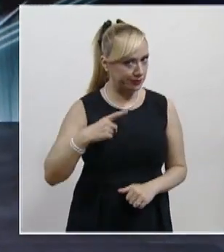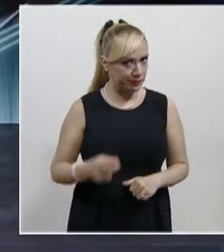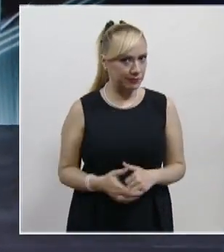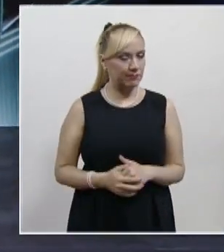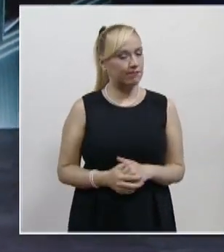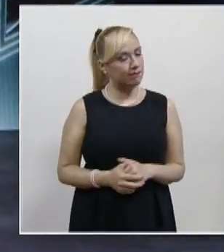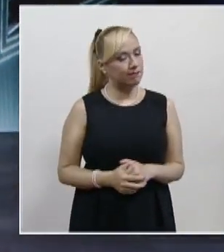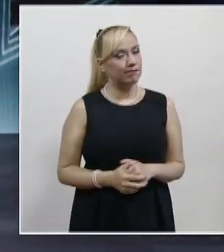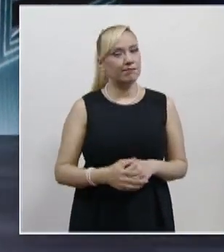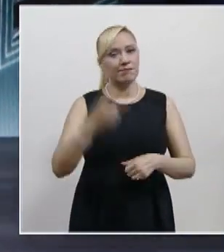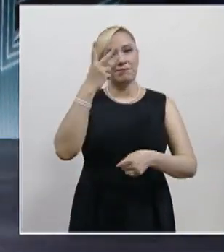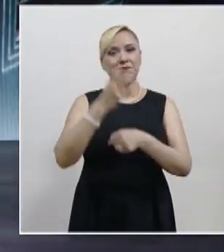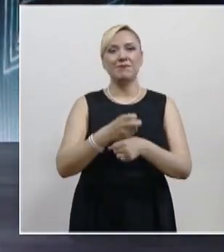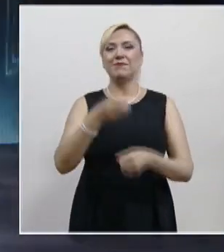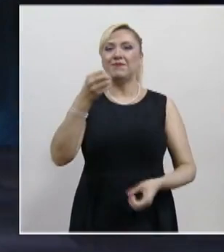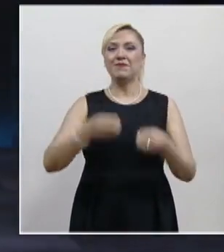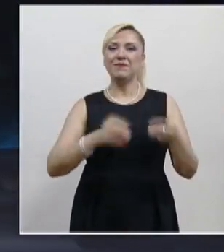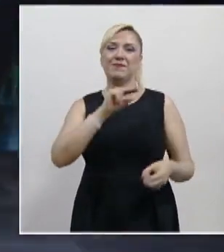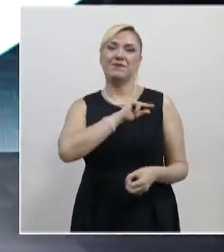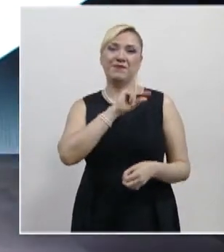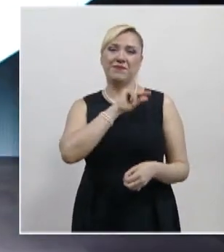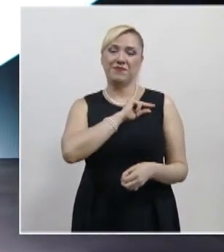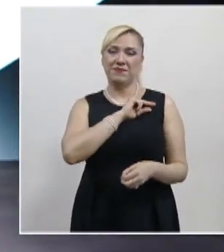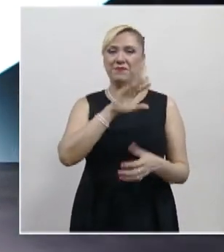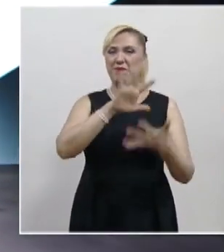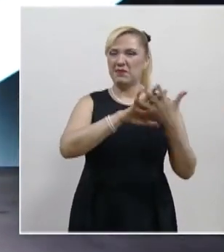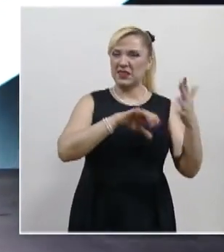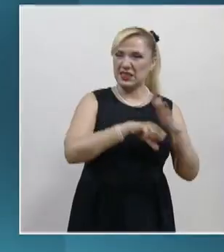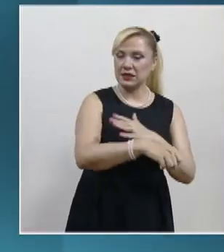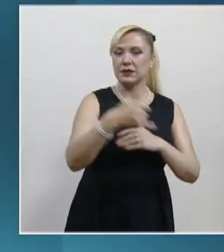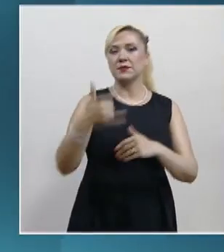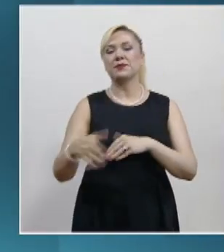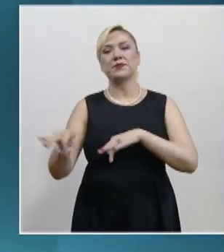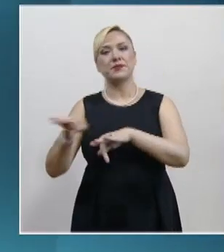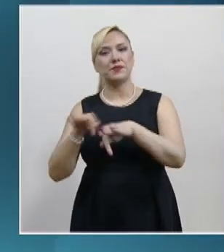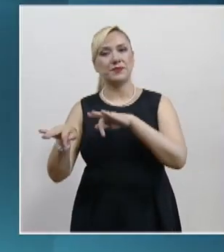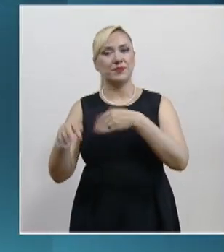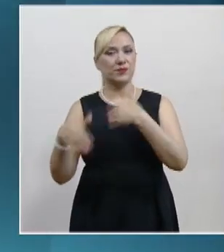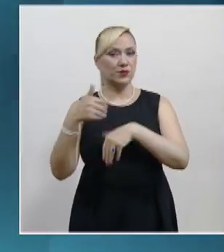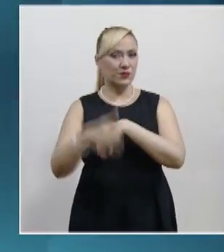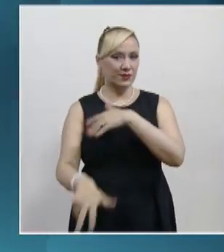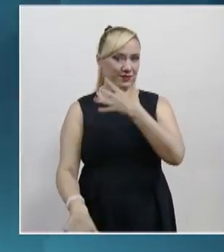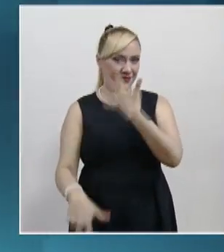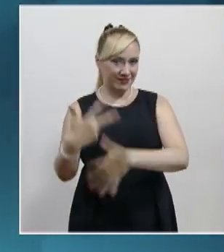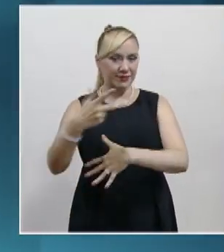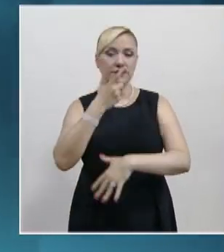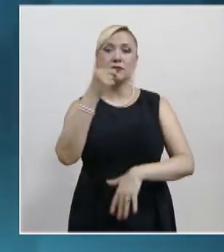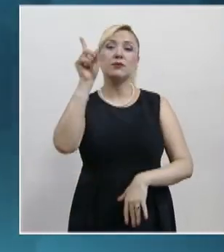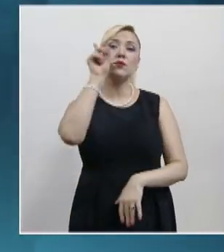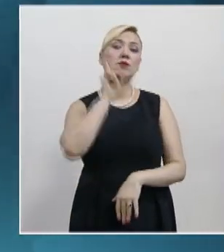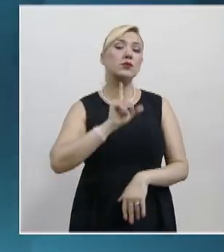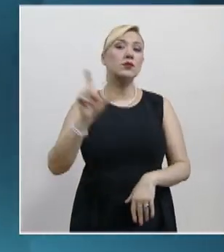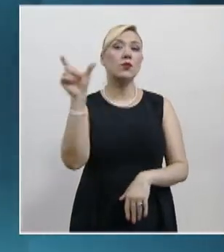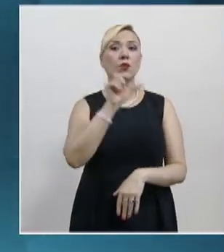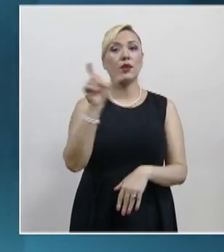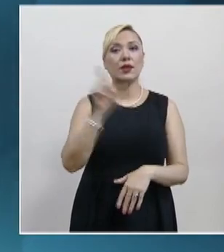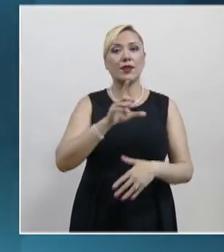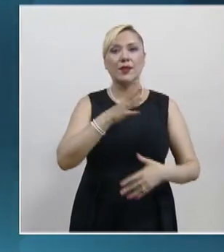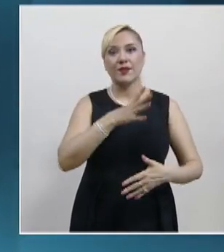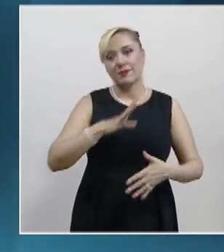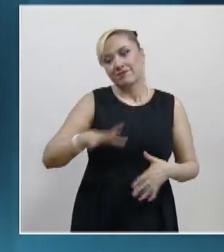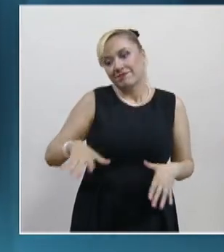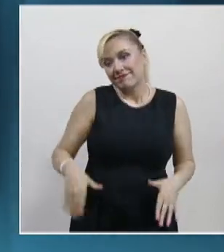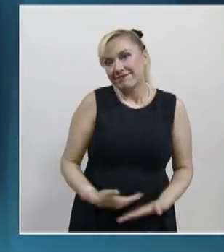Y el segundo tribunal colegiado en materia penal y de trabajo del 13º Circuito determinó que las mujeres en etapa reproductiva y